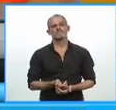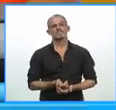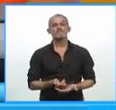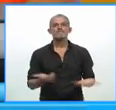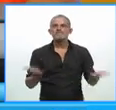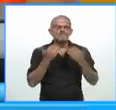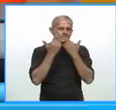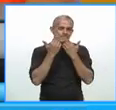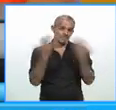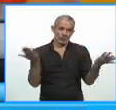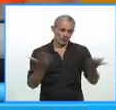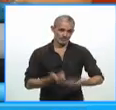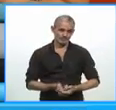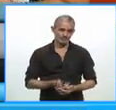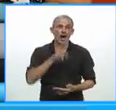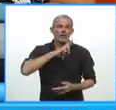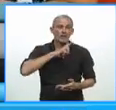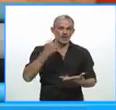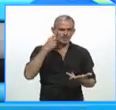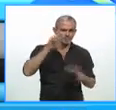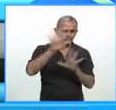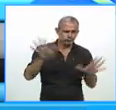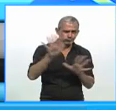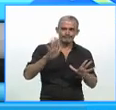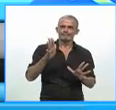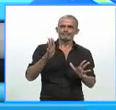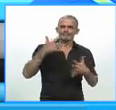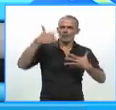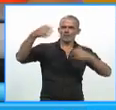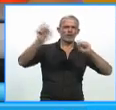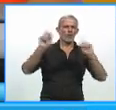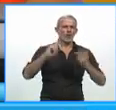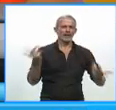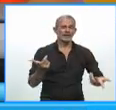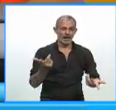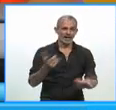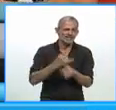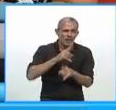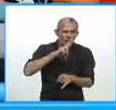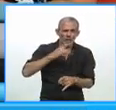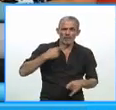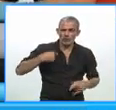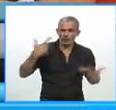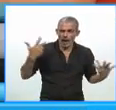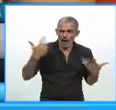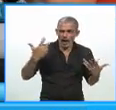qué sé yo. Somos impredecibles. ¿Te das cuenta? ¿Te das cuenta que te meten un brete la dama? Es que diga tremenda, paciencia.